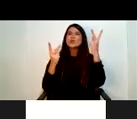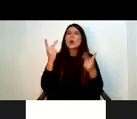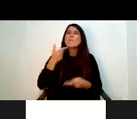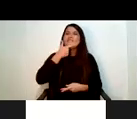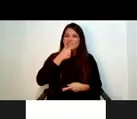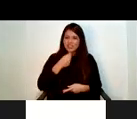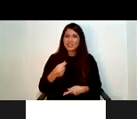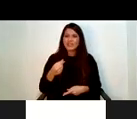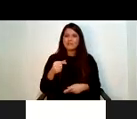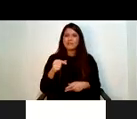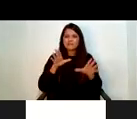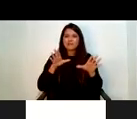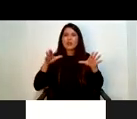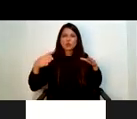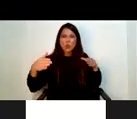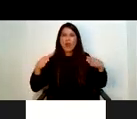abordaje.